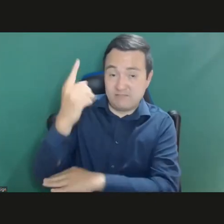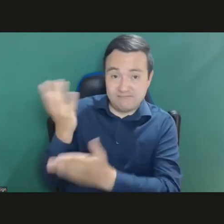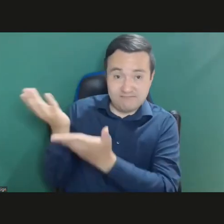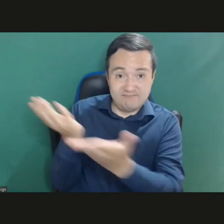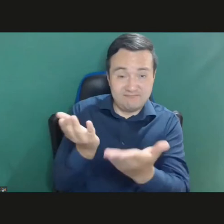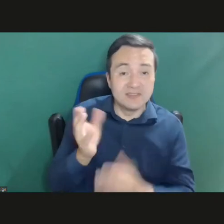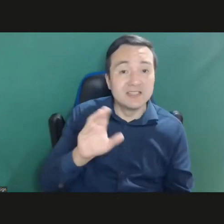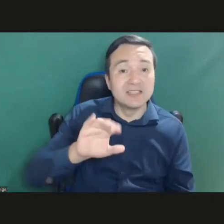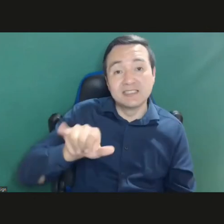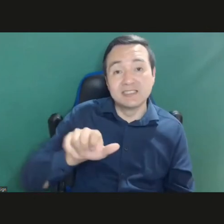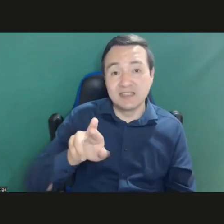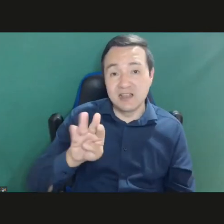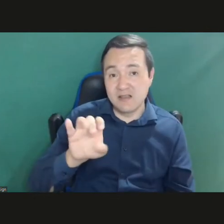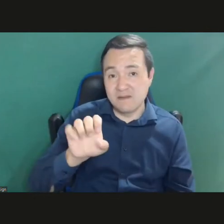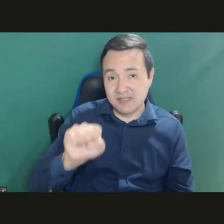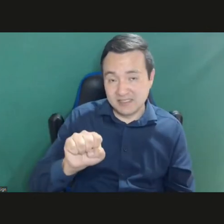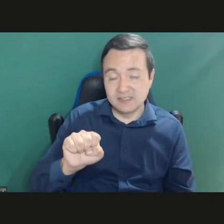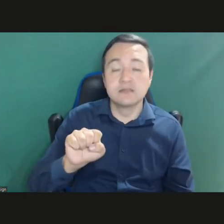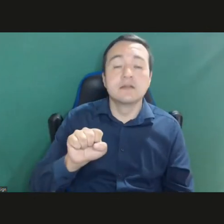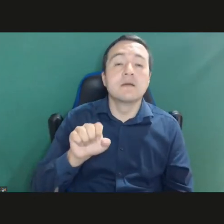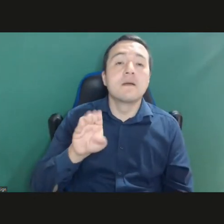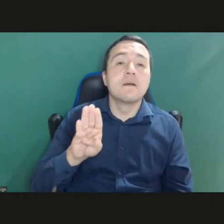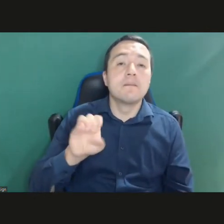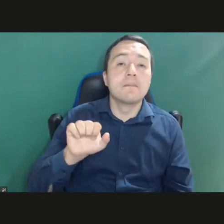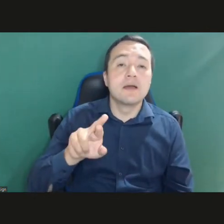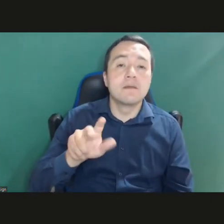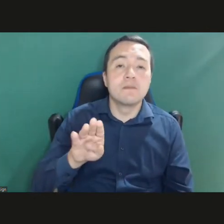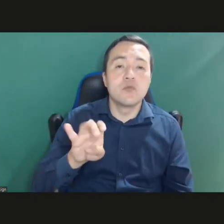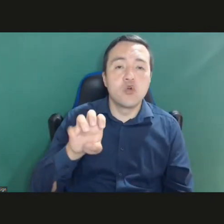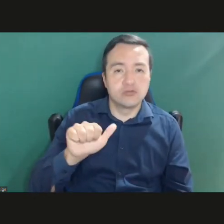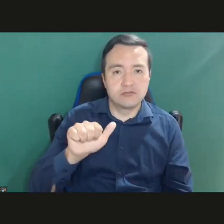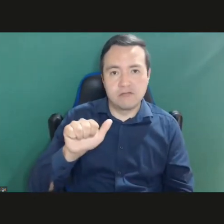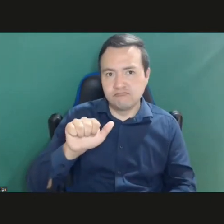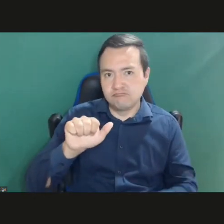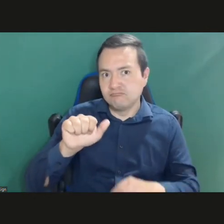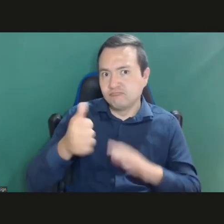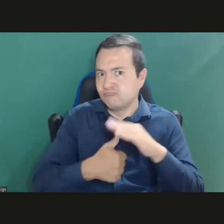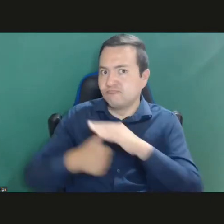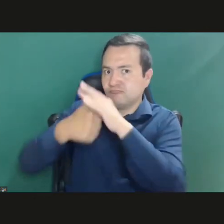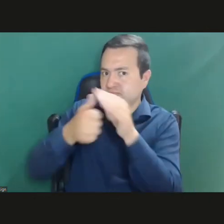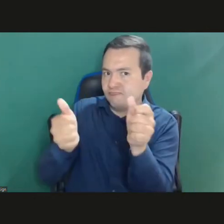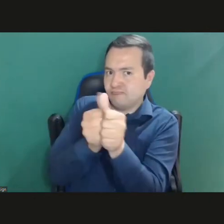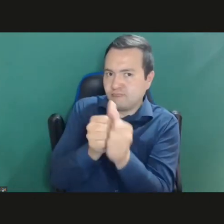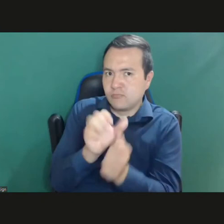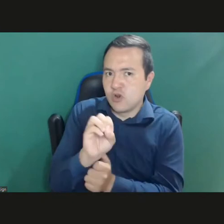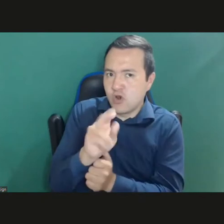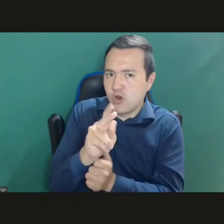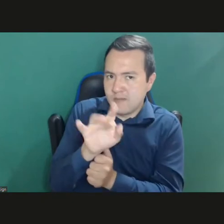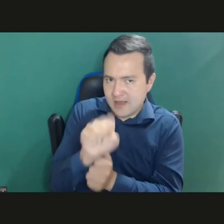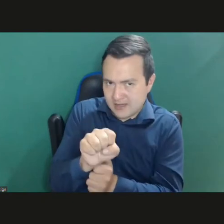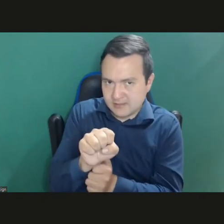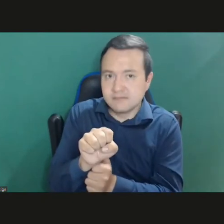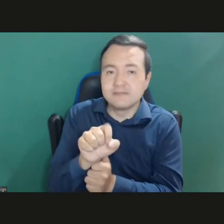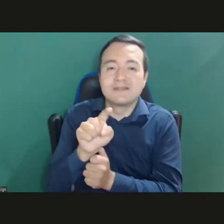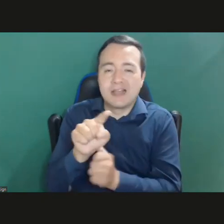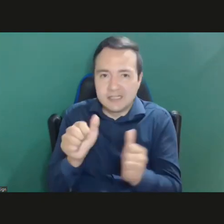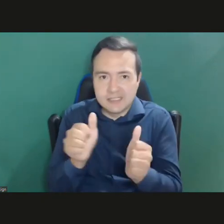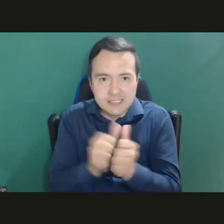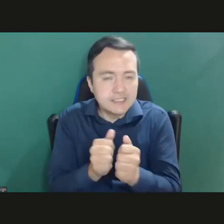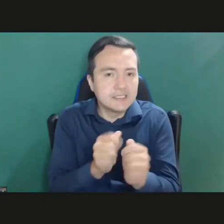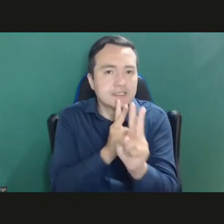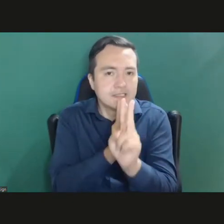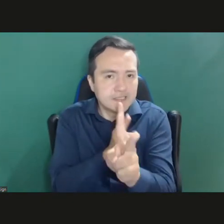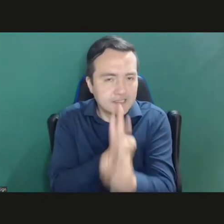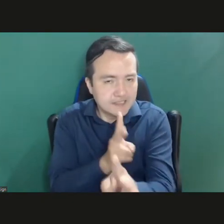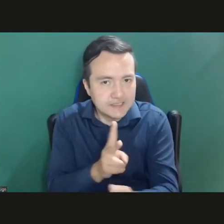él es el director adjunto de lópez él está al frente de la respuesta de las opas o ps